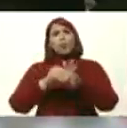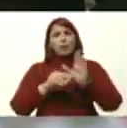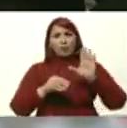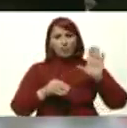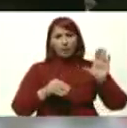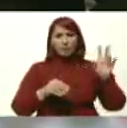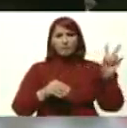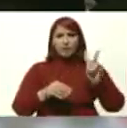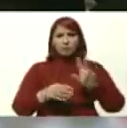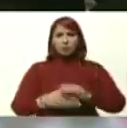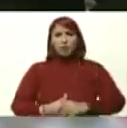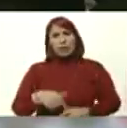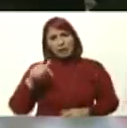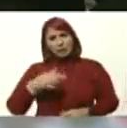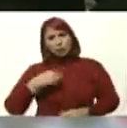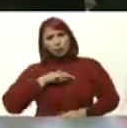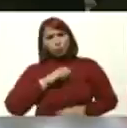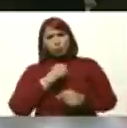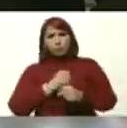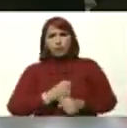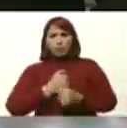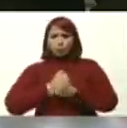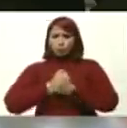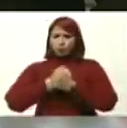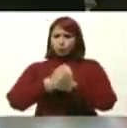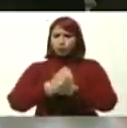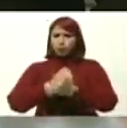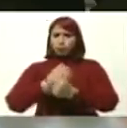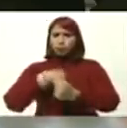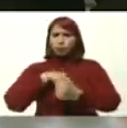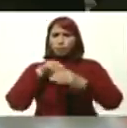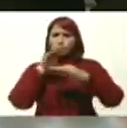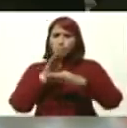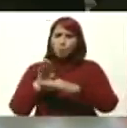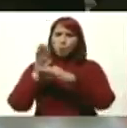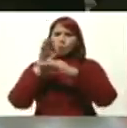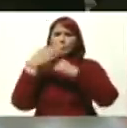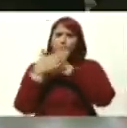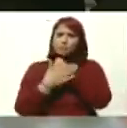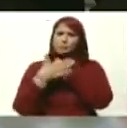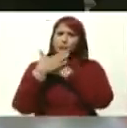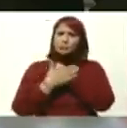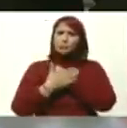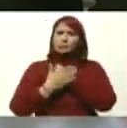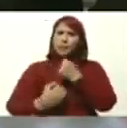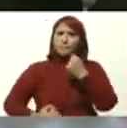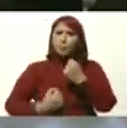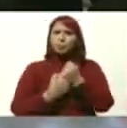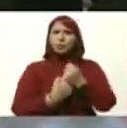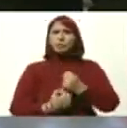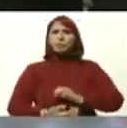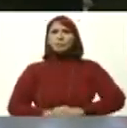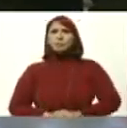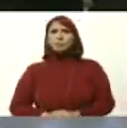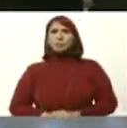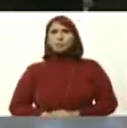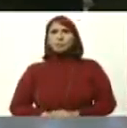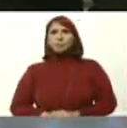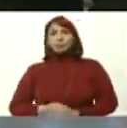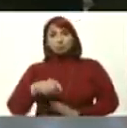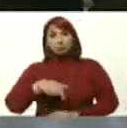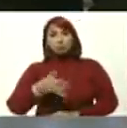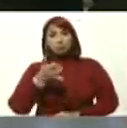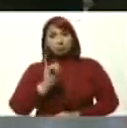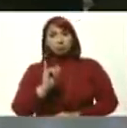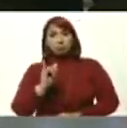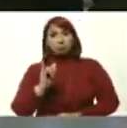patria. Aquí los esperamos con amor, los vamos a proteger, los vamos a apoyar. Aquí están sus